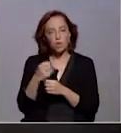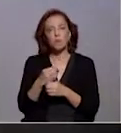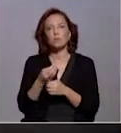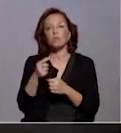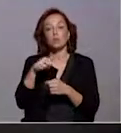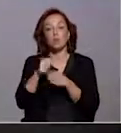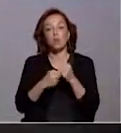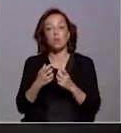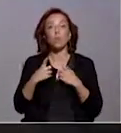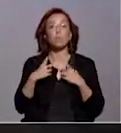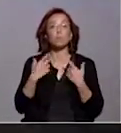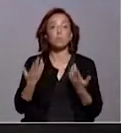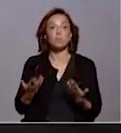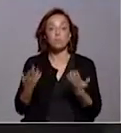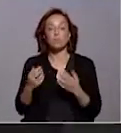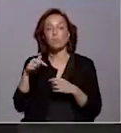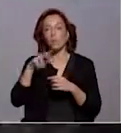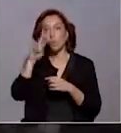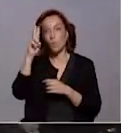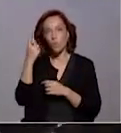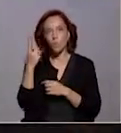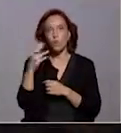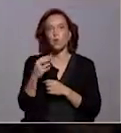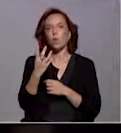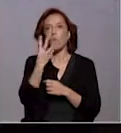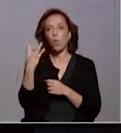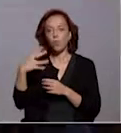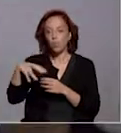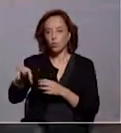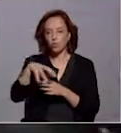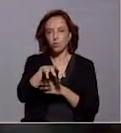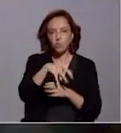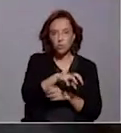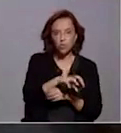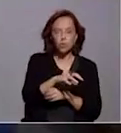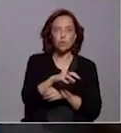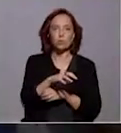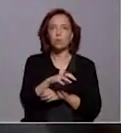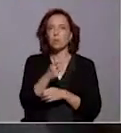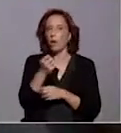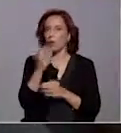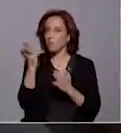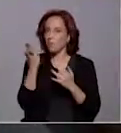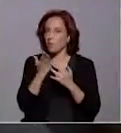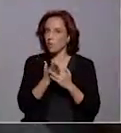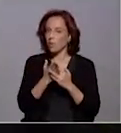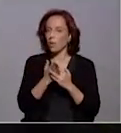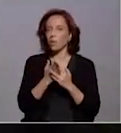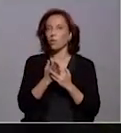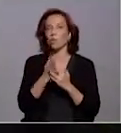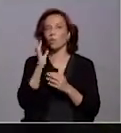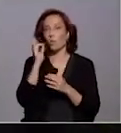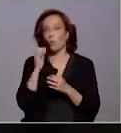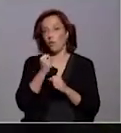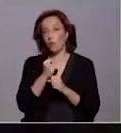2019 siendo que en uruguay cuatro sectores de actividad concentran casi la mitad de las oportunidades laborales